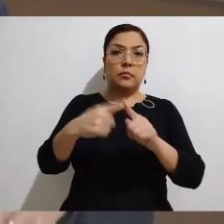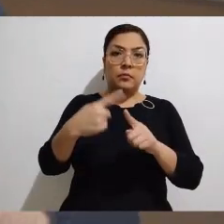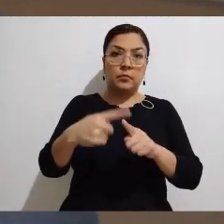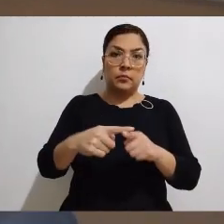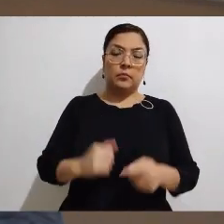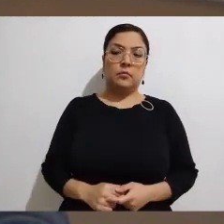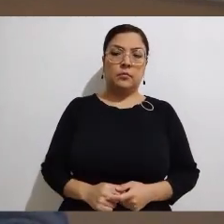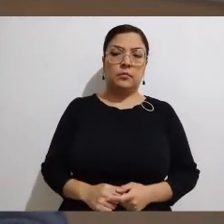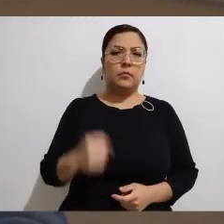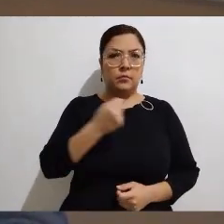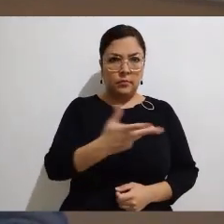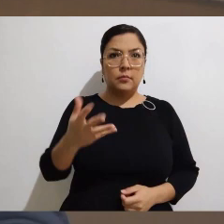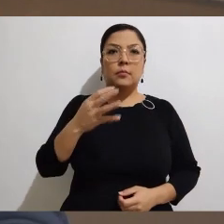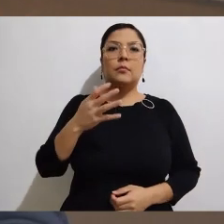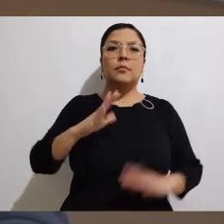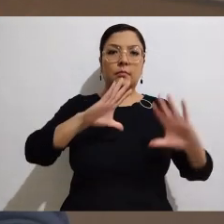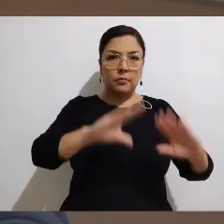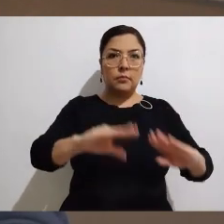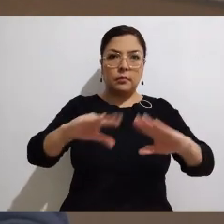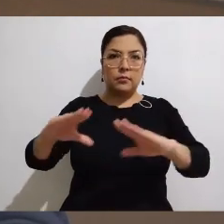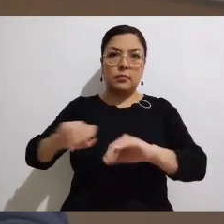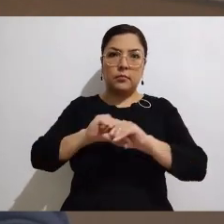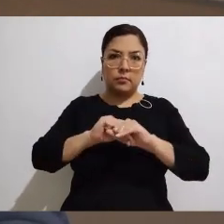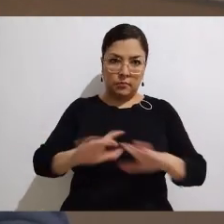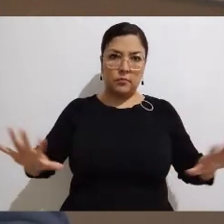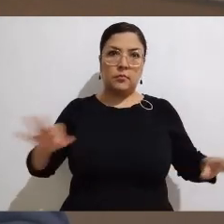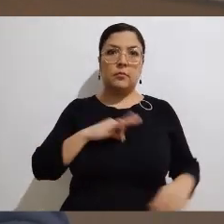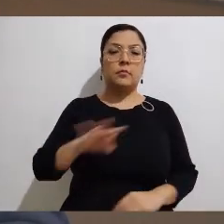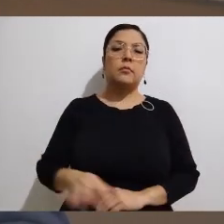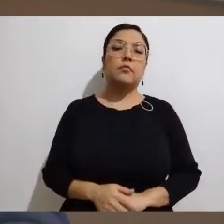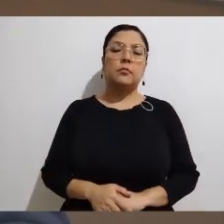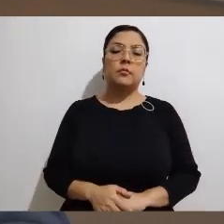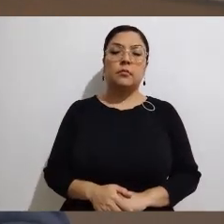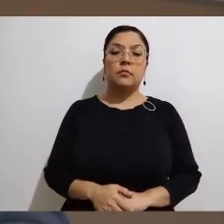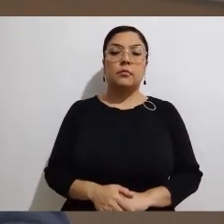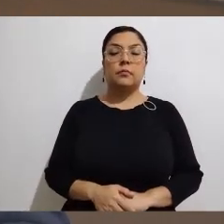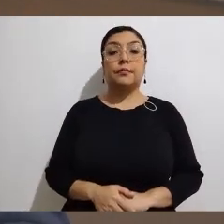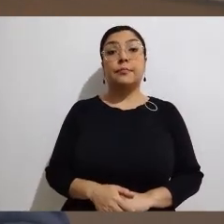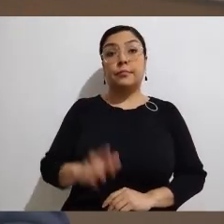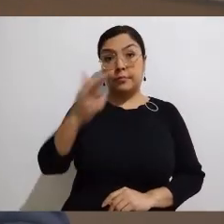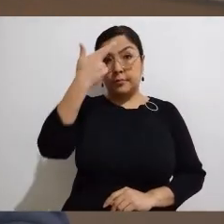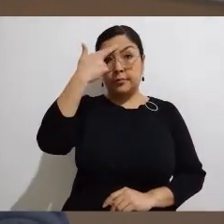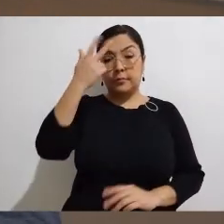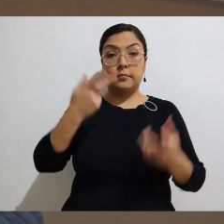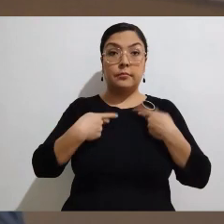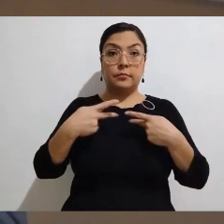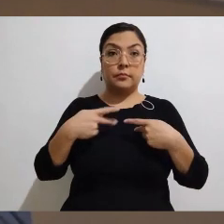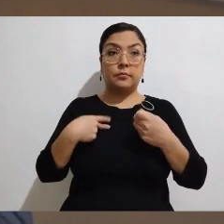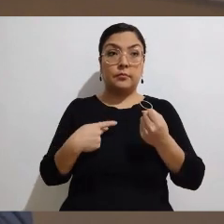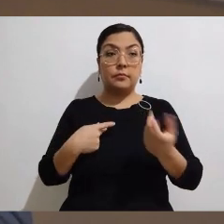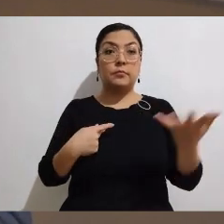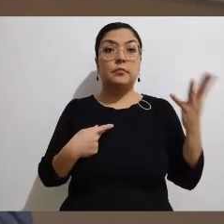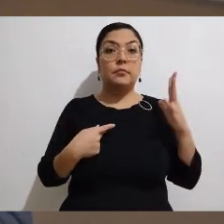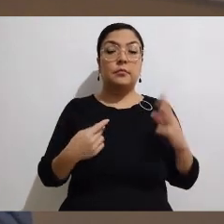difusión muy amplia del proceso electoral. Muy bien, hay que recordarle a la ciudadanía